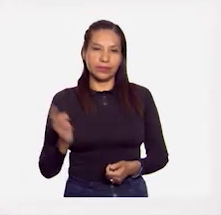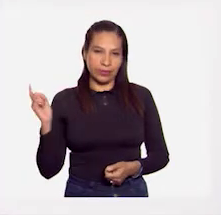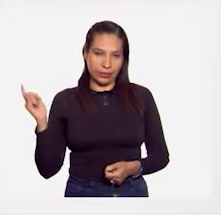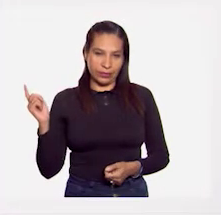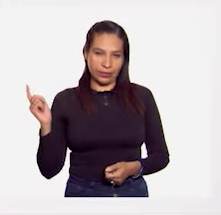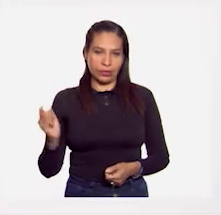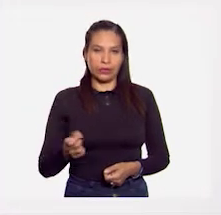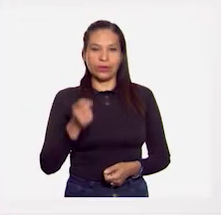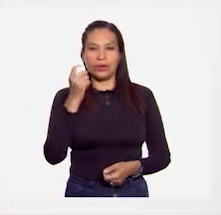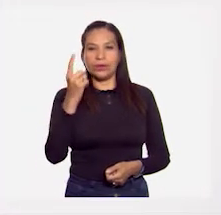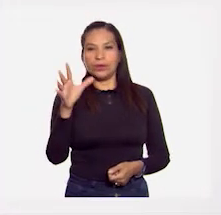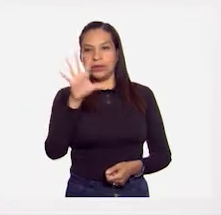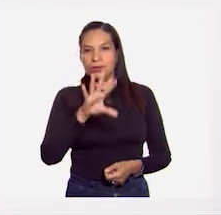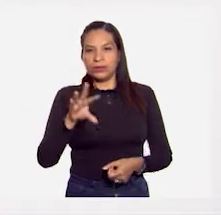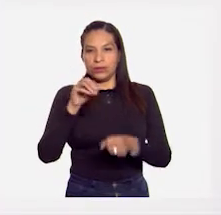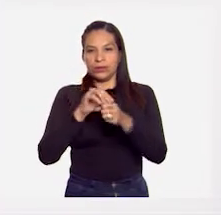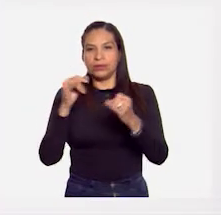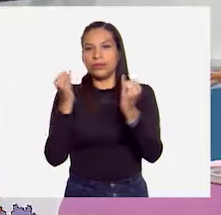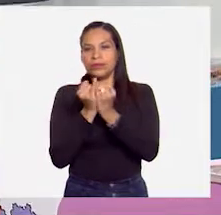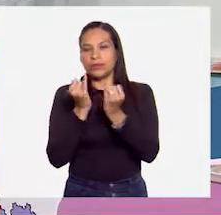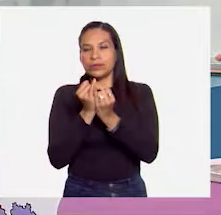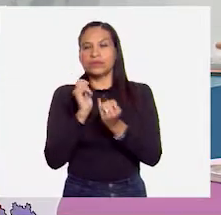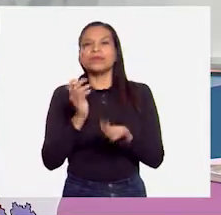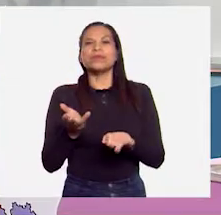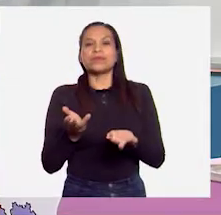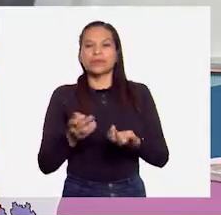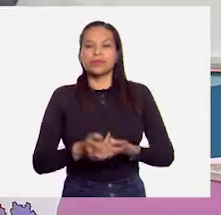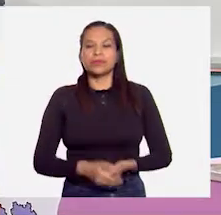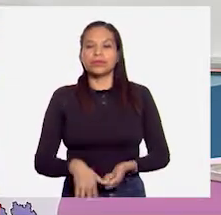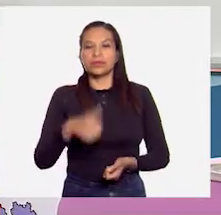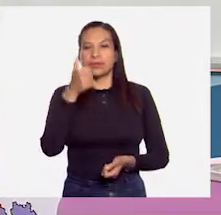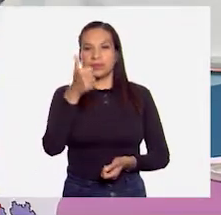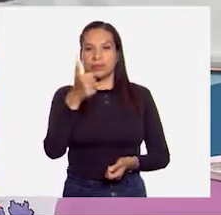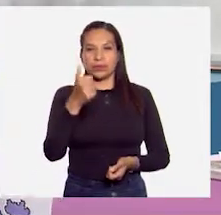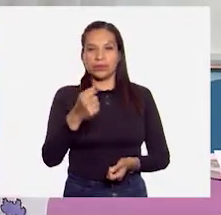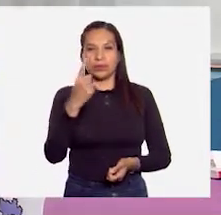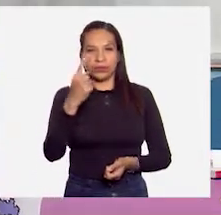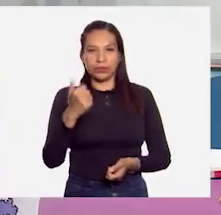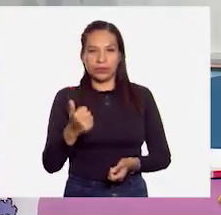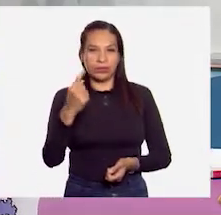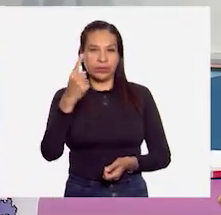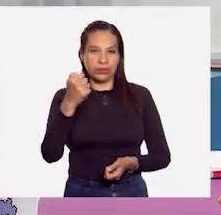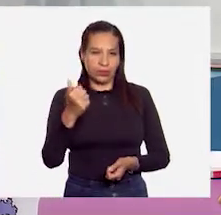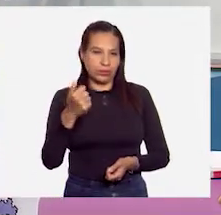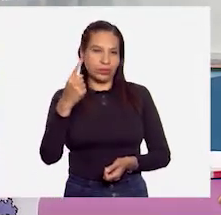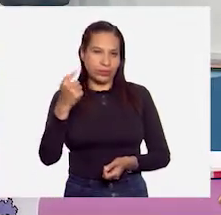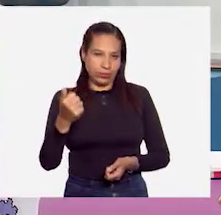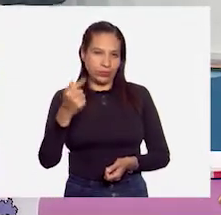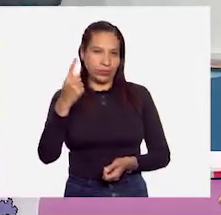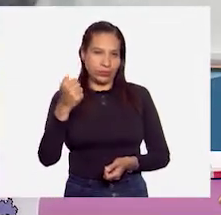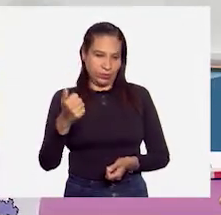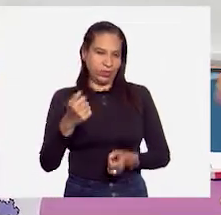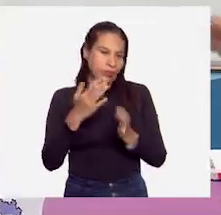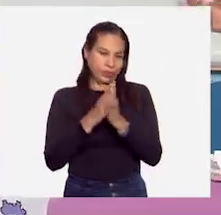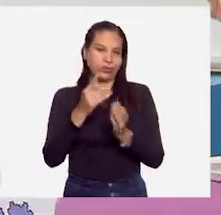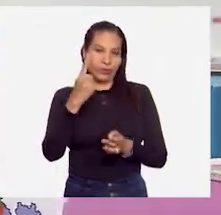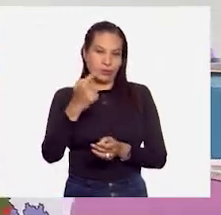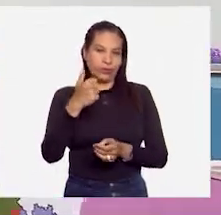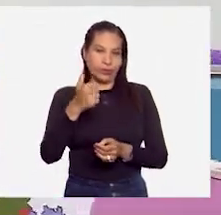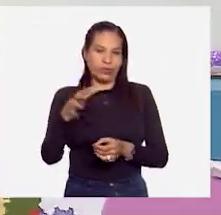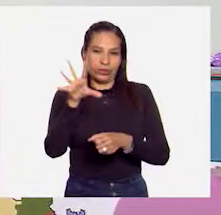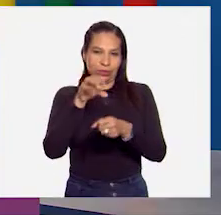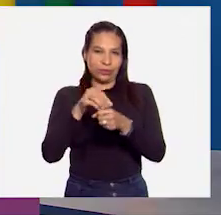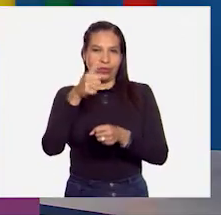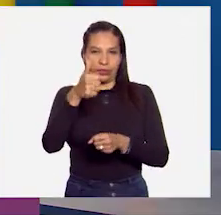Un entero, es igual a 6 sextos. A 6 sextos. Maestro, ¿hay